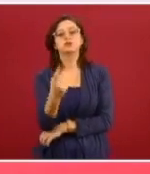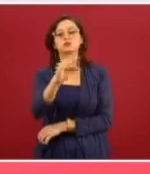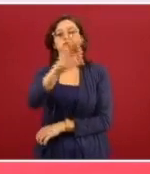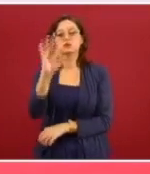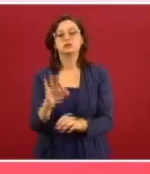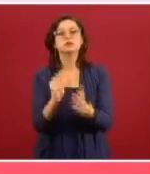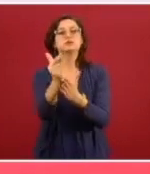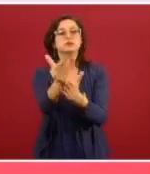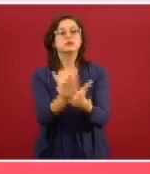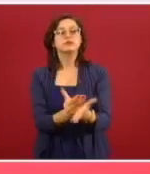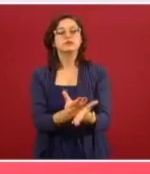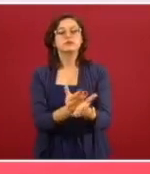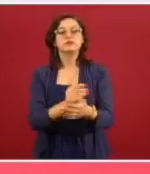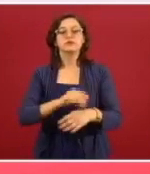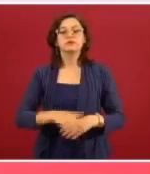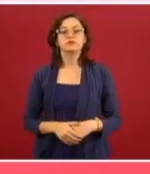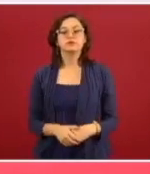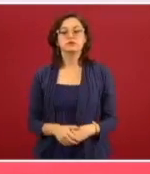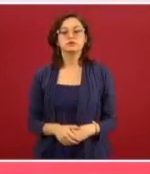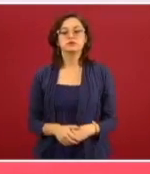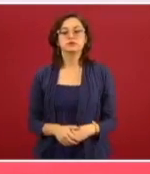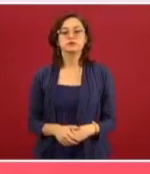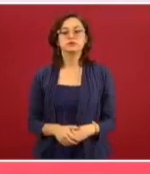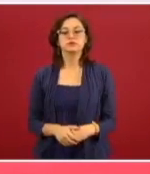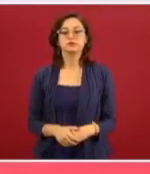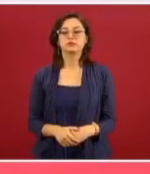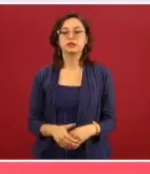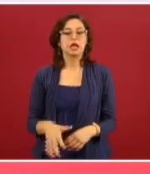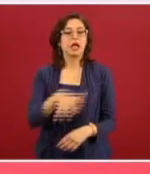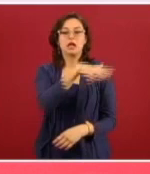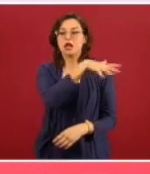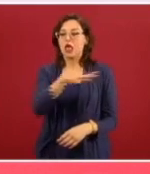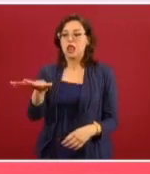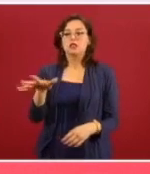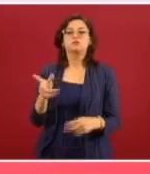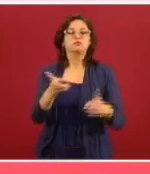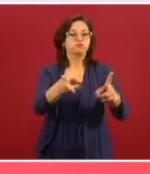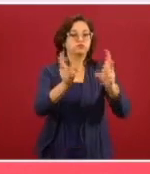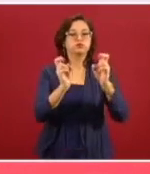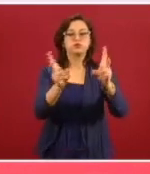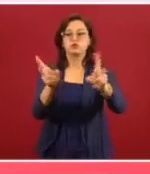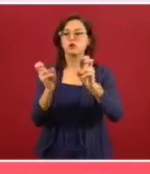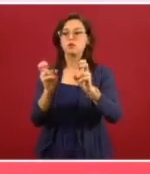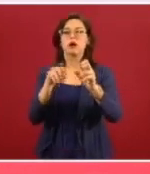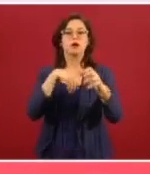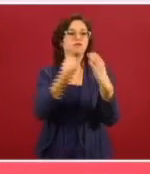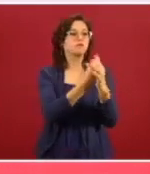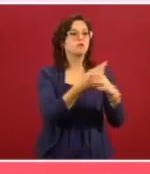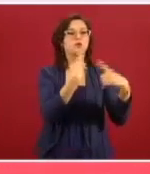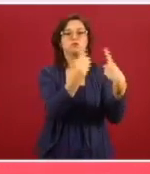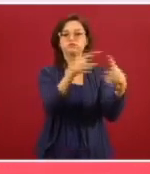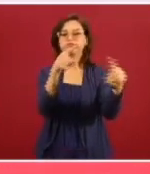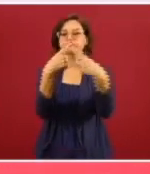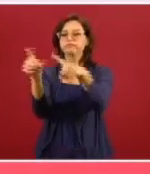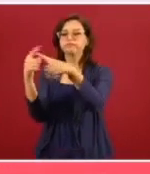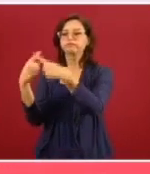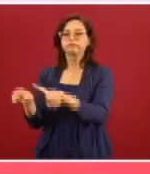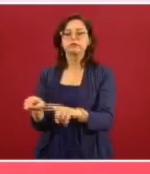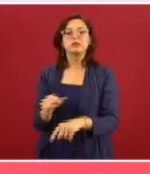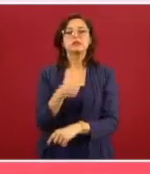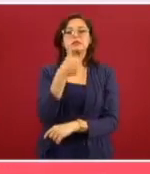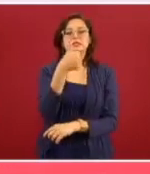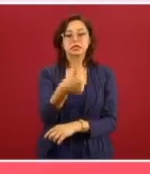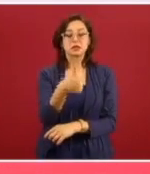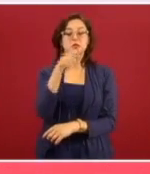11.1% y el robo en general, en todas sus modalidades,